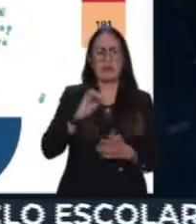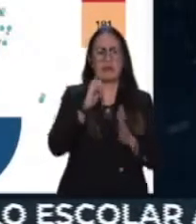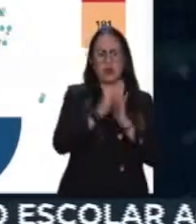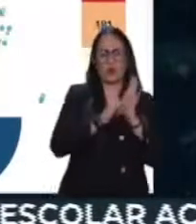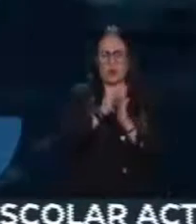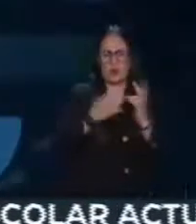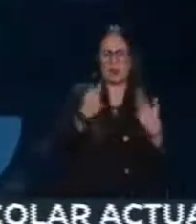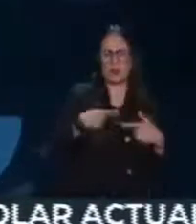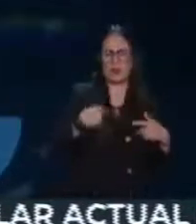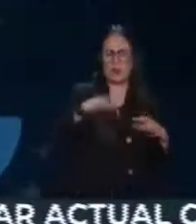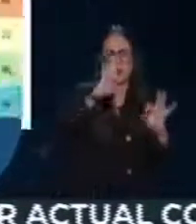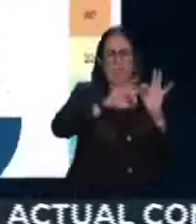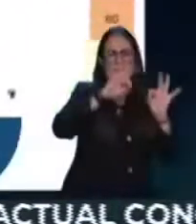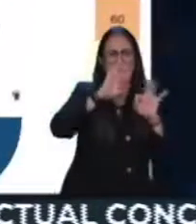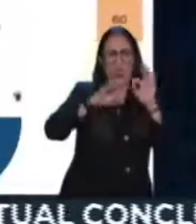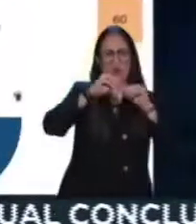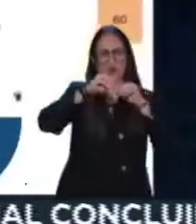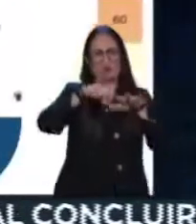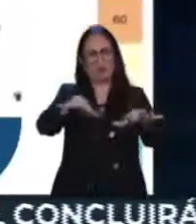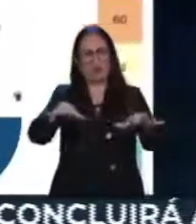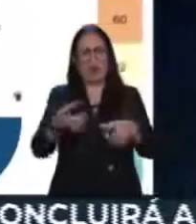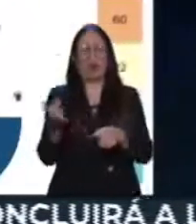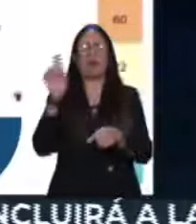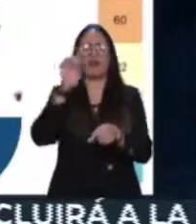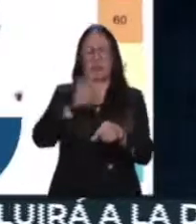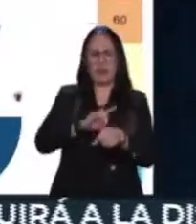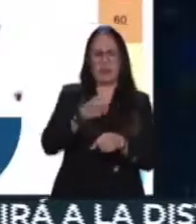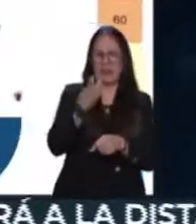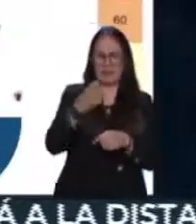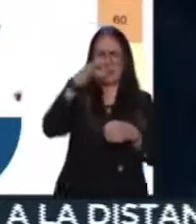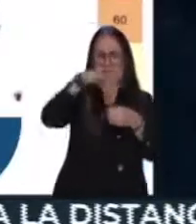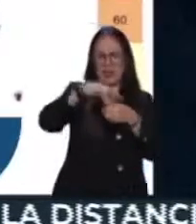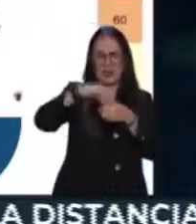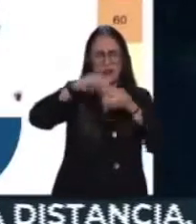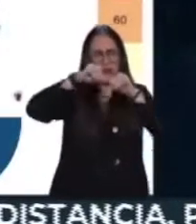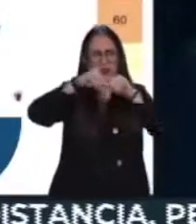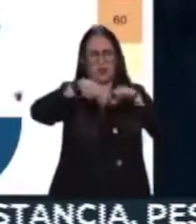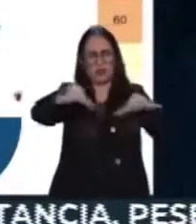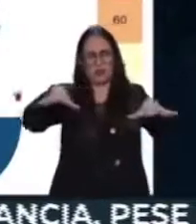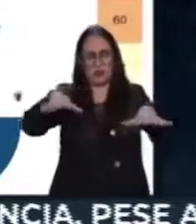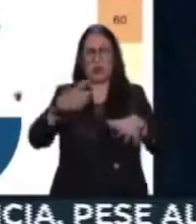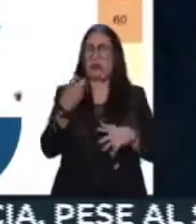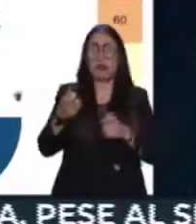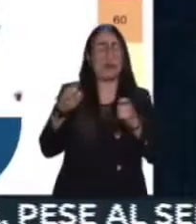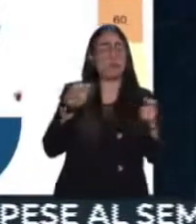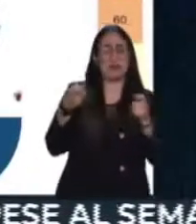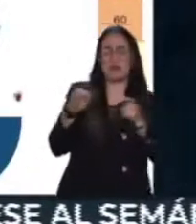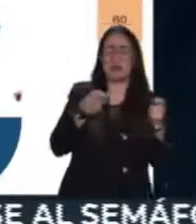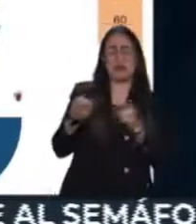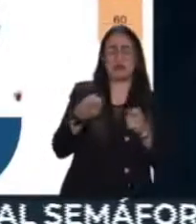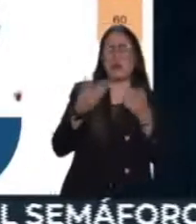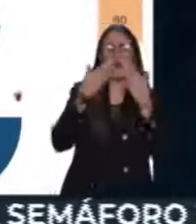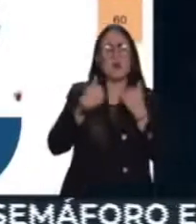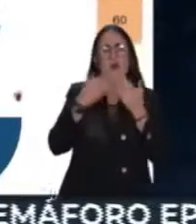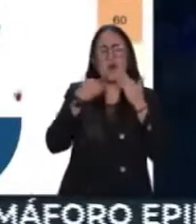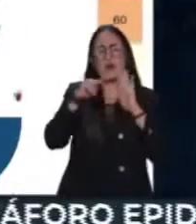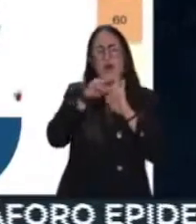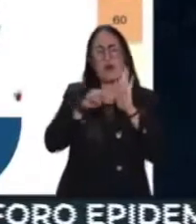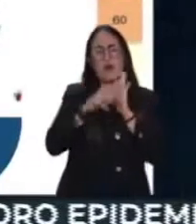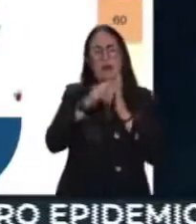personajes famosos que el día de la elección suben propaganda a sus cuentas. No hay regulación, Juan, de Azul,